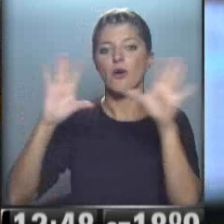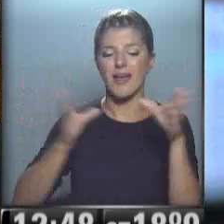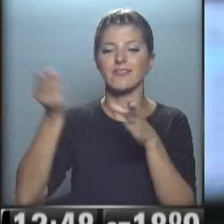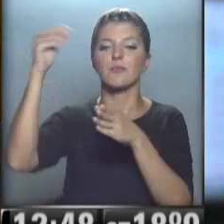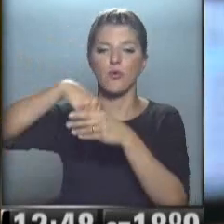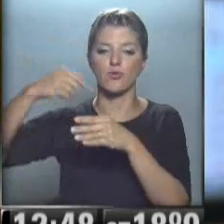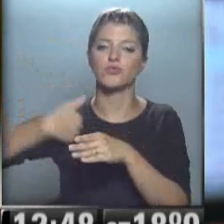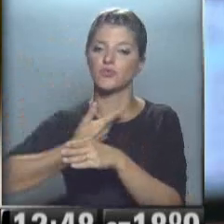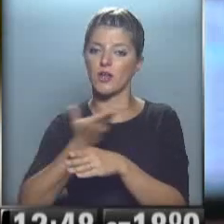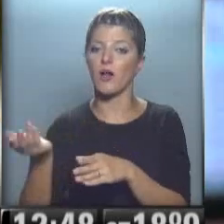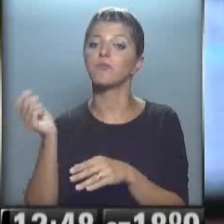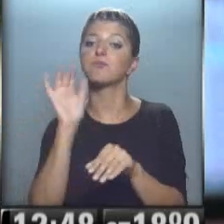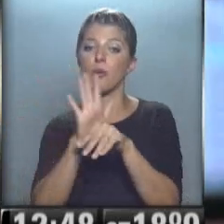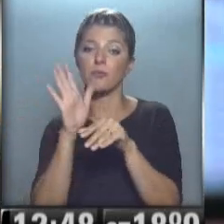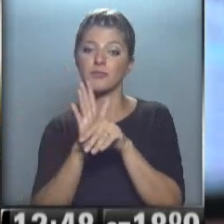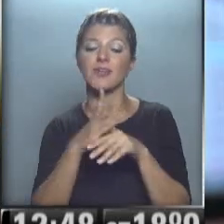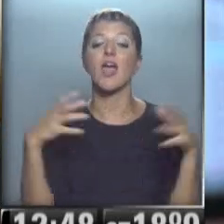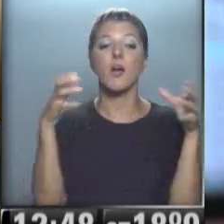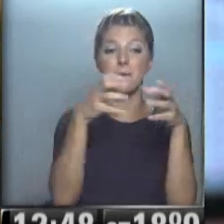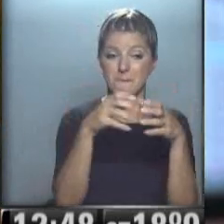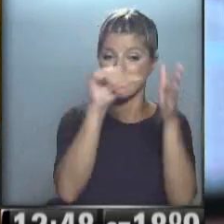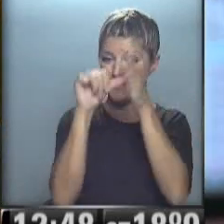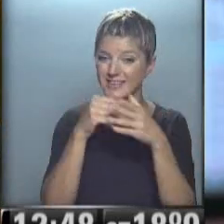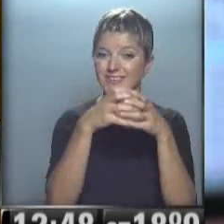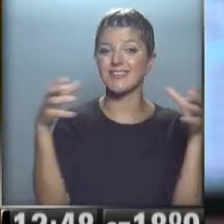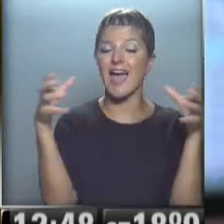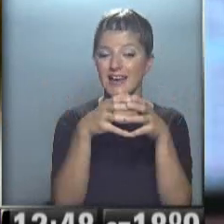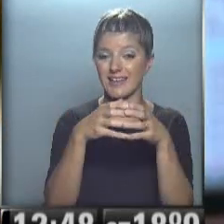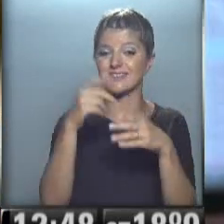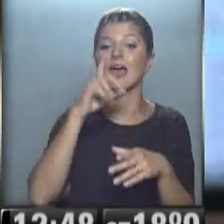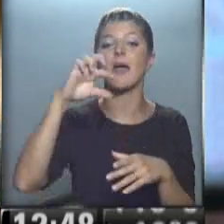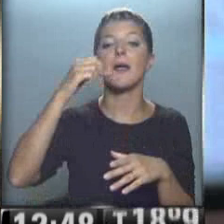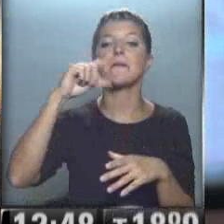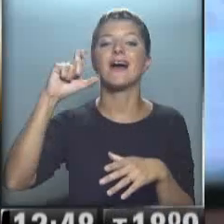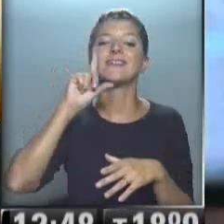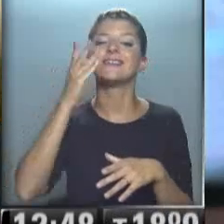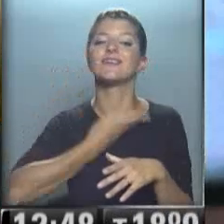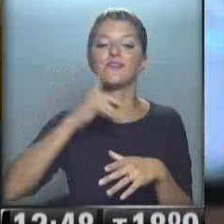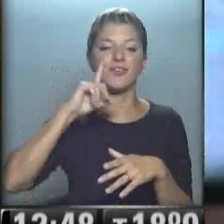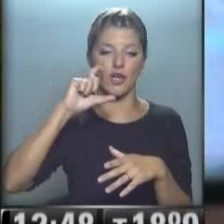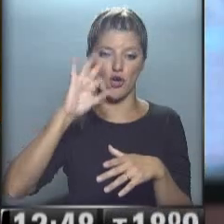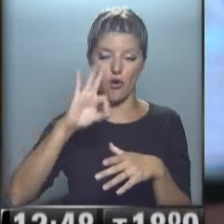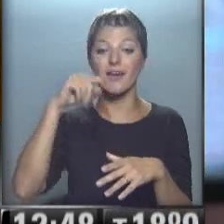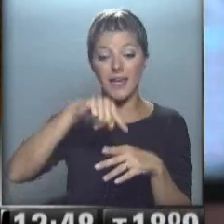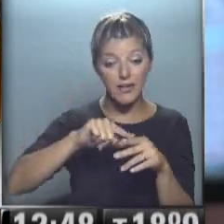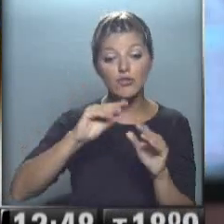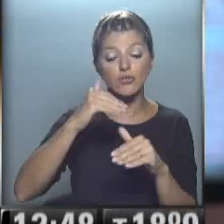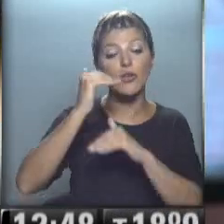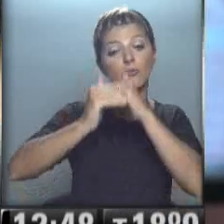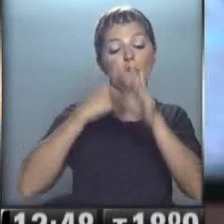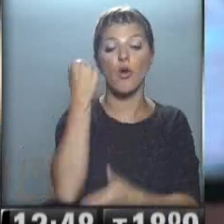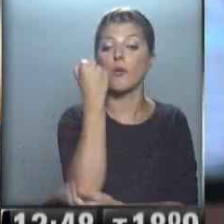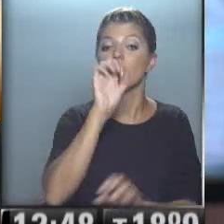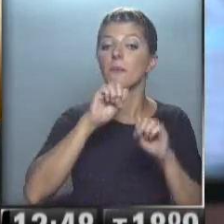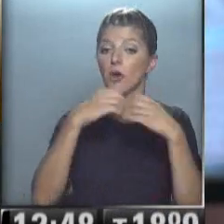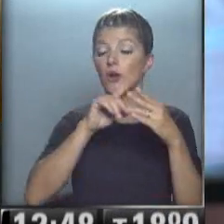social como tienen los países de la alianza del Pacífico que según Roberto jacobson tuvieron mejor desempeño económico que los otros países